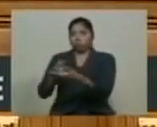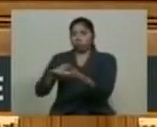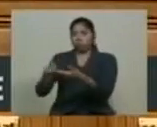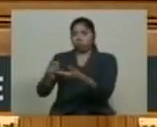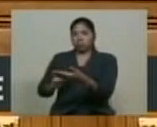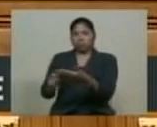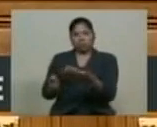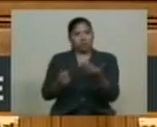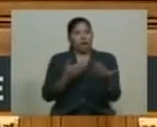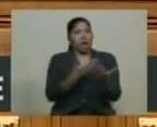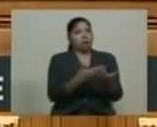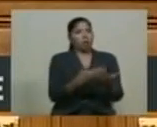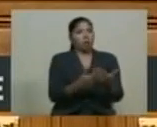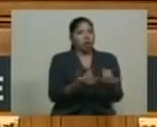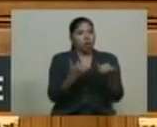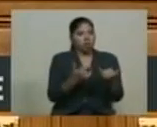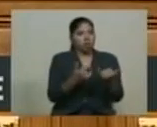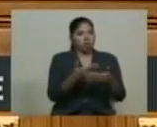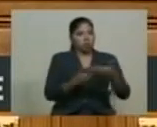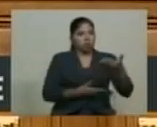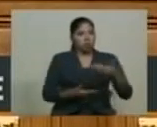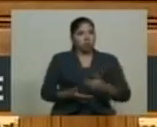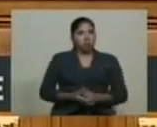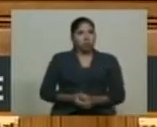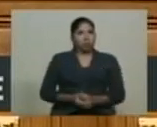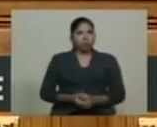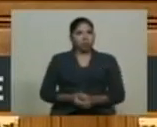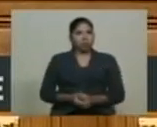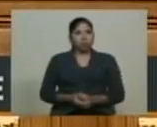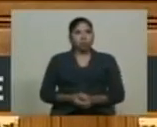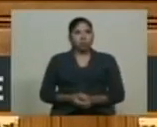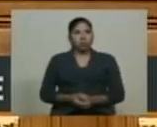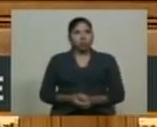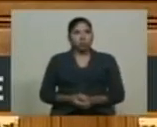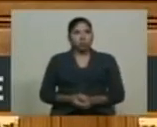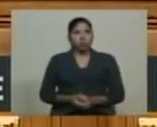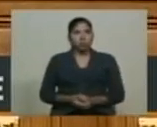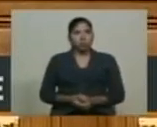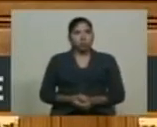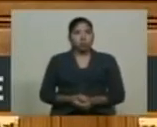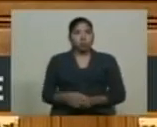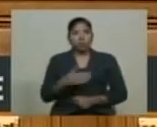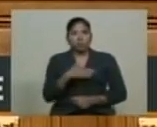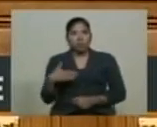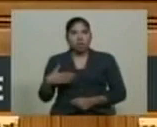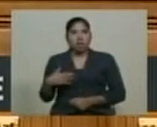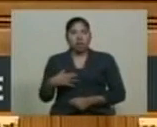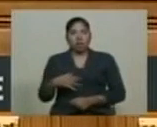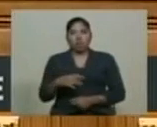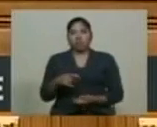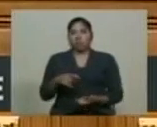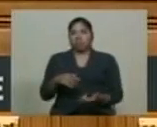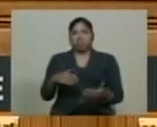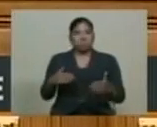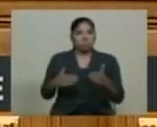actualidad. Cito, para añadir desprecio a la calumnia,